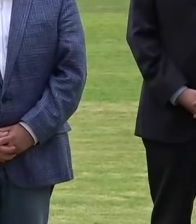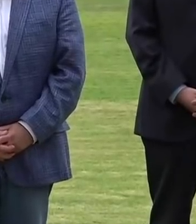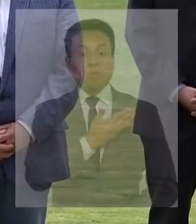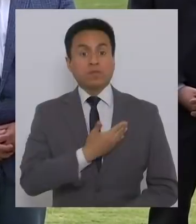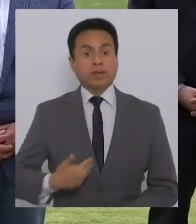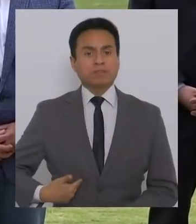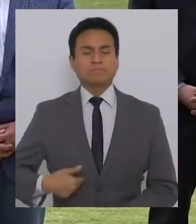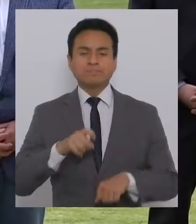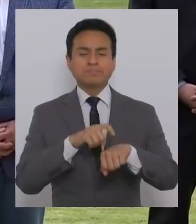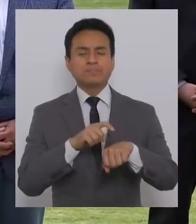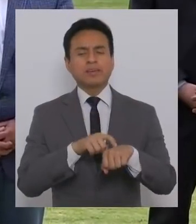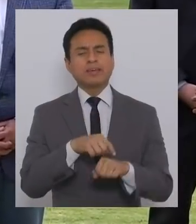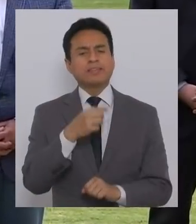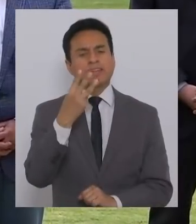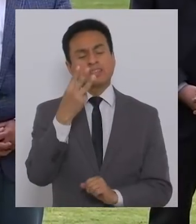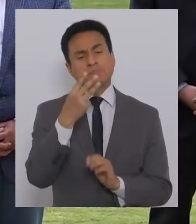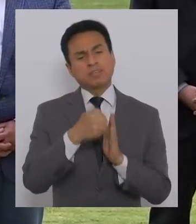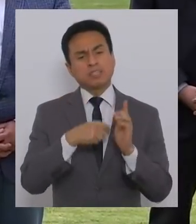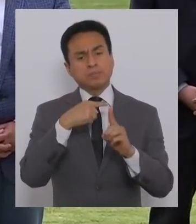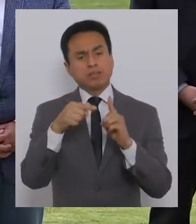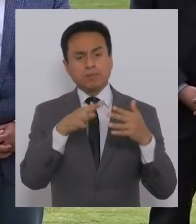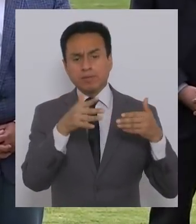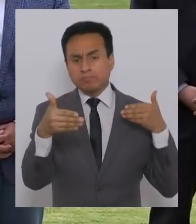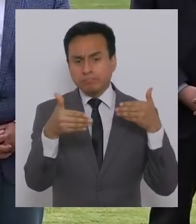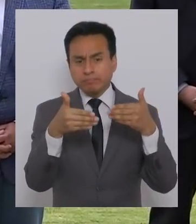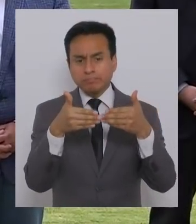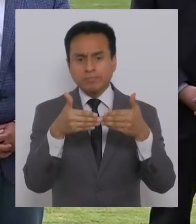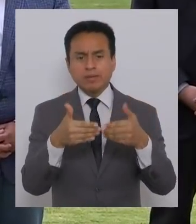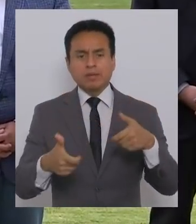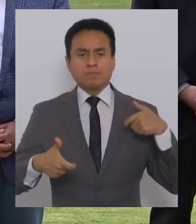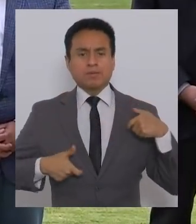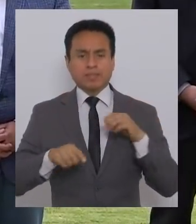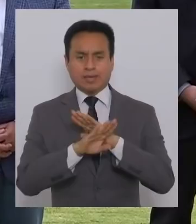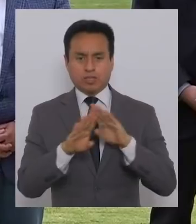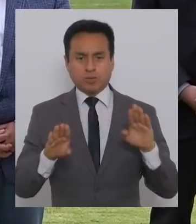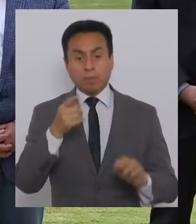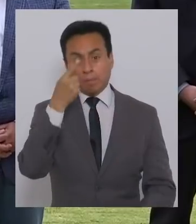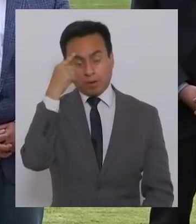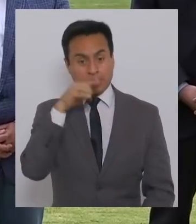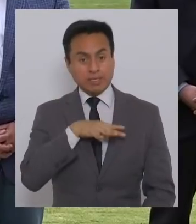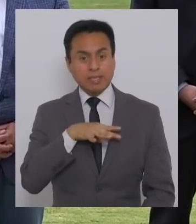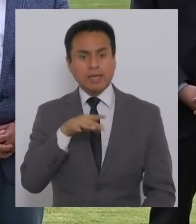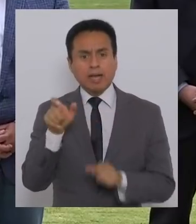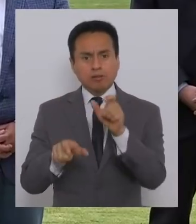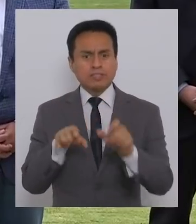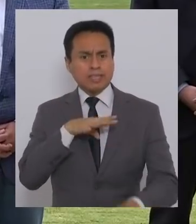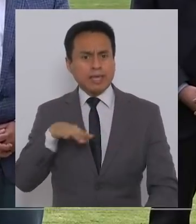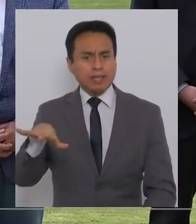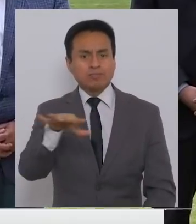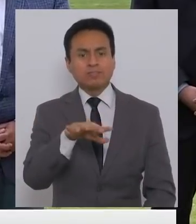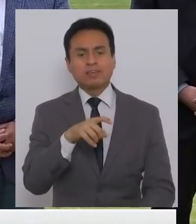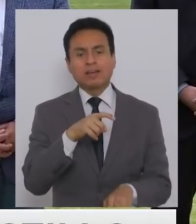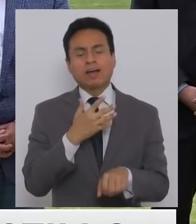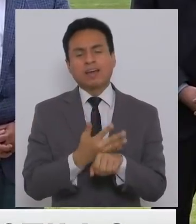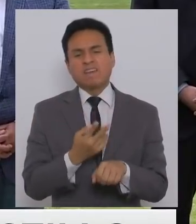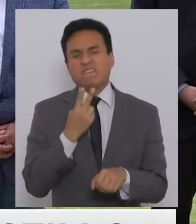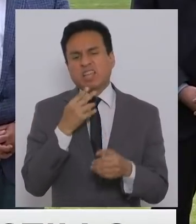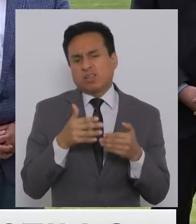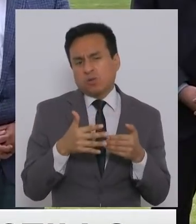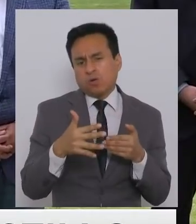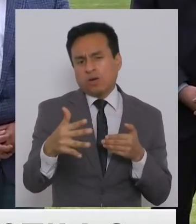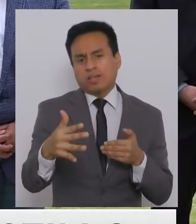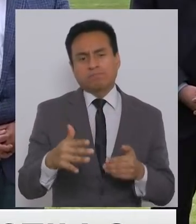quedan 3,5 meses de mandato. Pero a Chile y a los chilenos nos queda toda una vida por